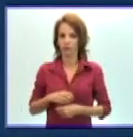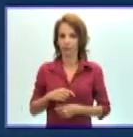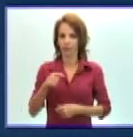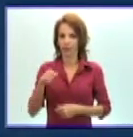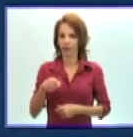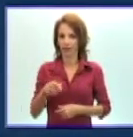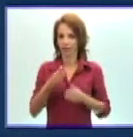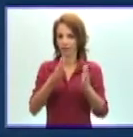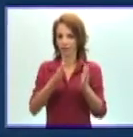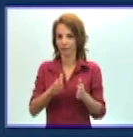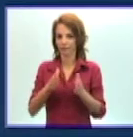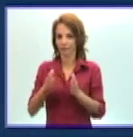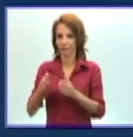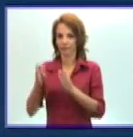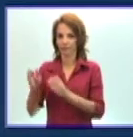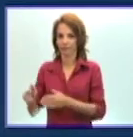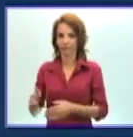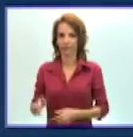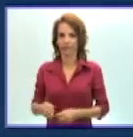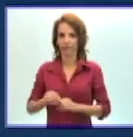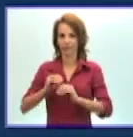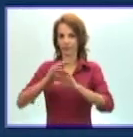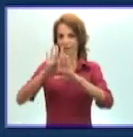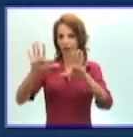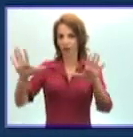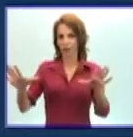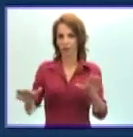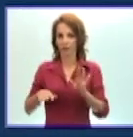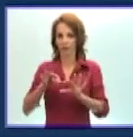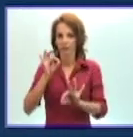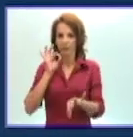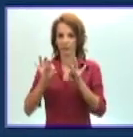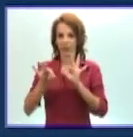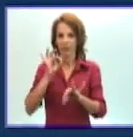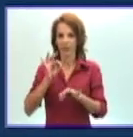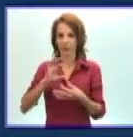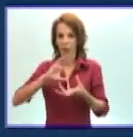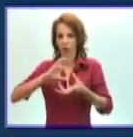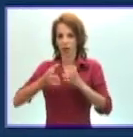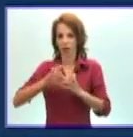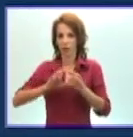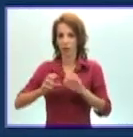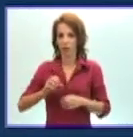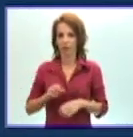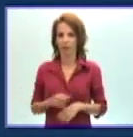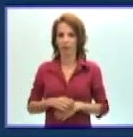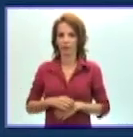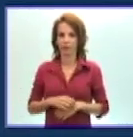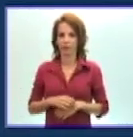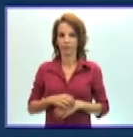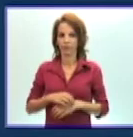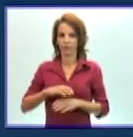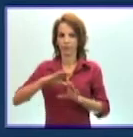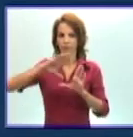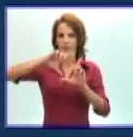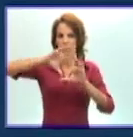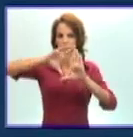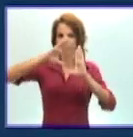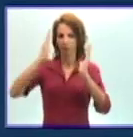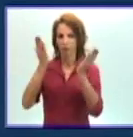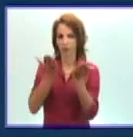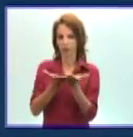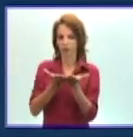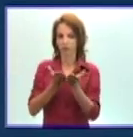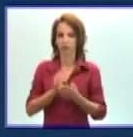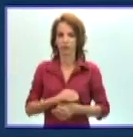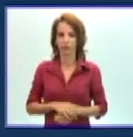naturaleza? Selecciona aquellos que formen parte del universo. Voy a dar un tiempo para